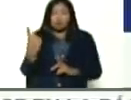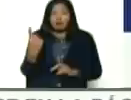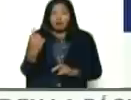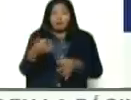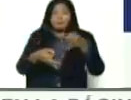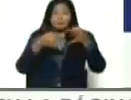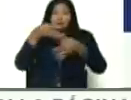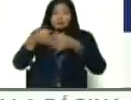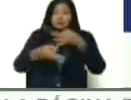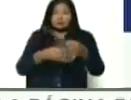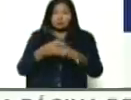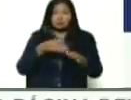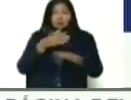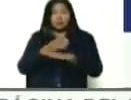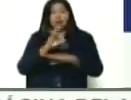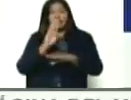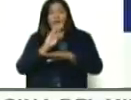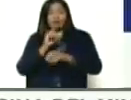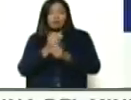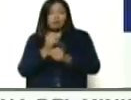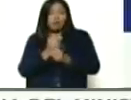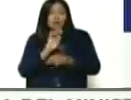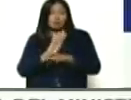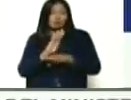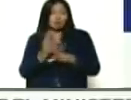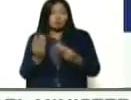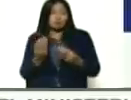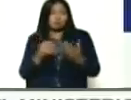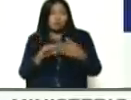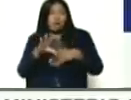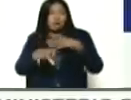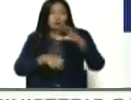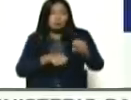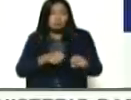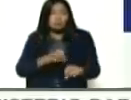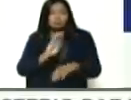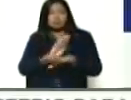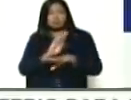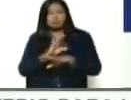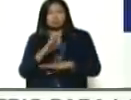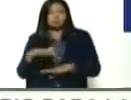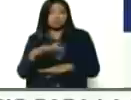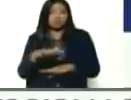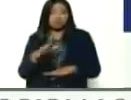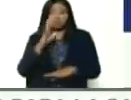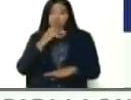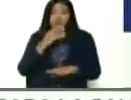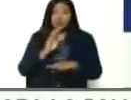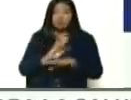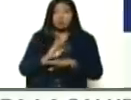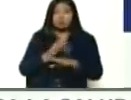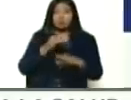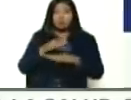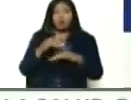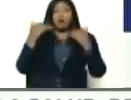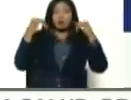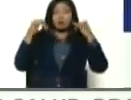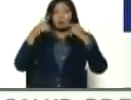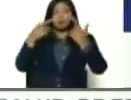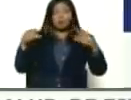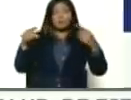la gente en general cuando va a trabajar se cuida cuando sale a comprar se cuida donde no se cuida la gente cuando celebra un cumpleaños